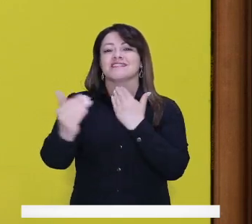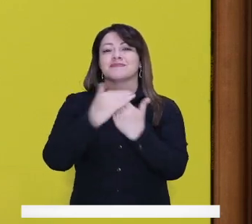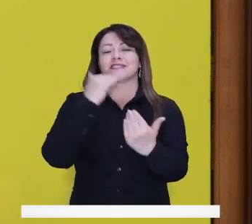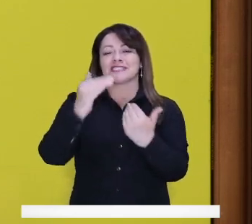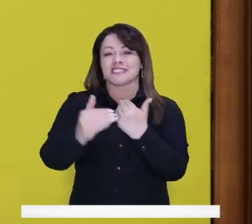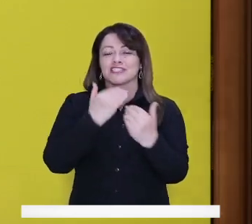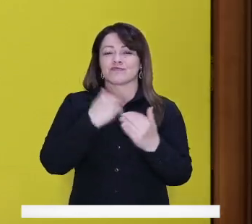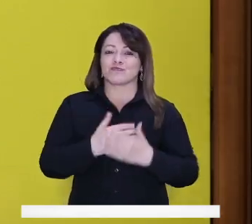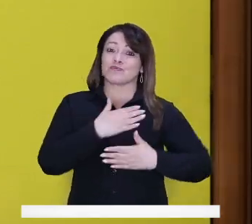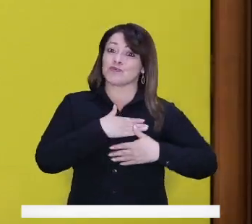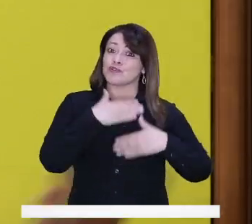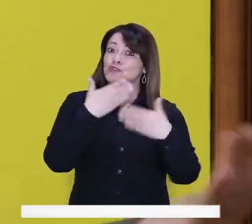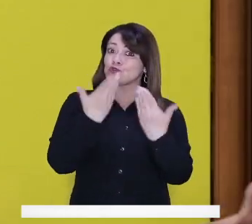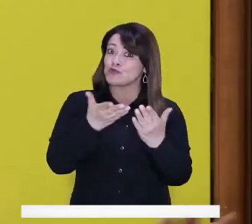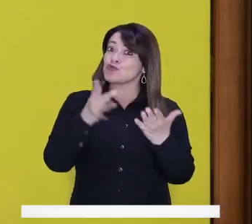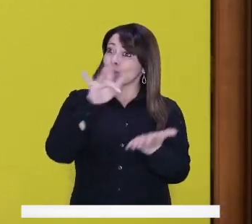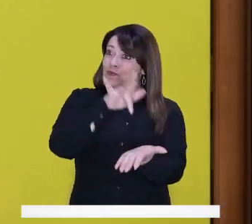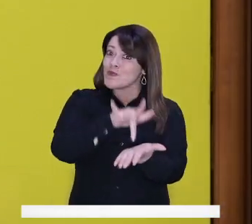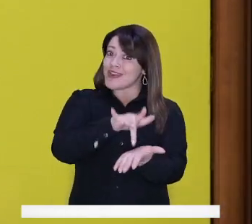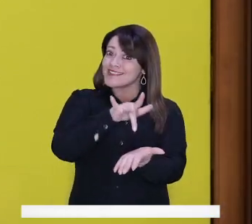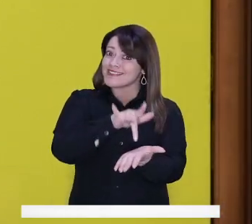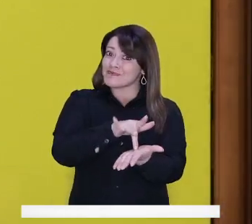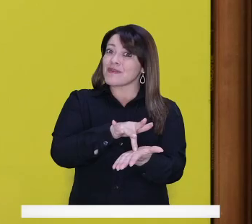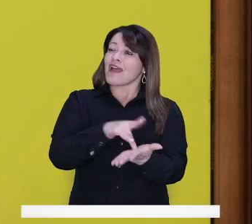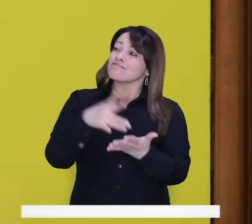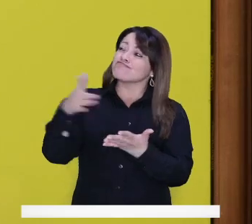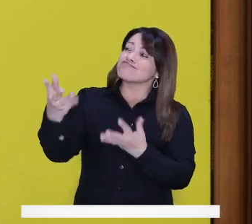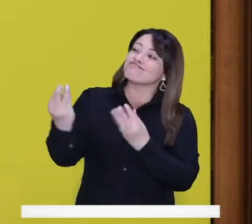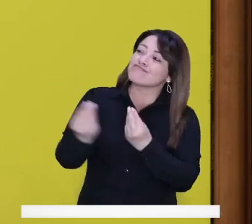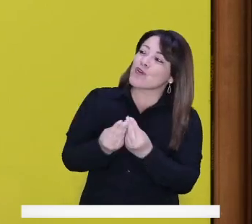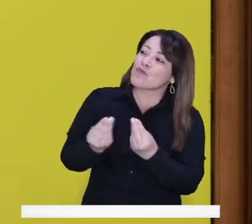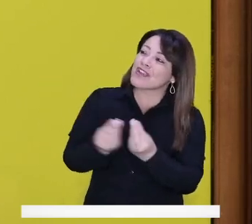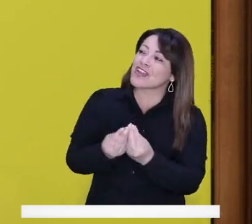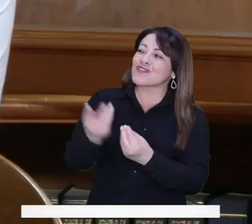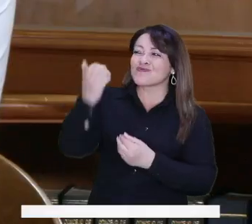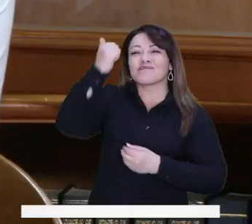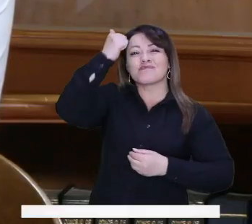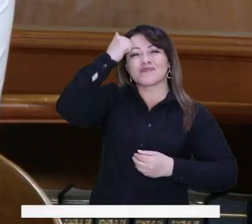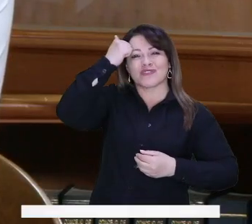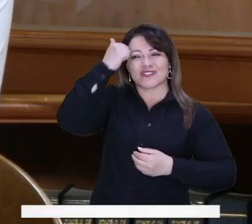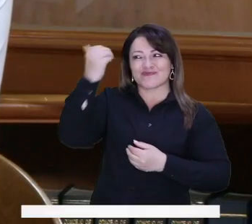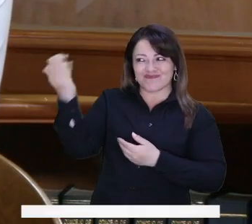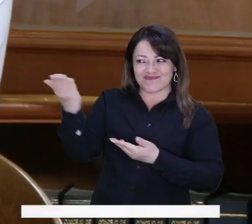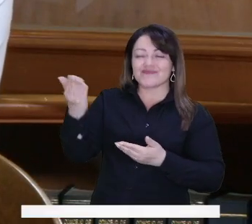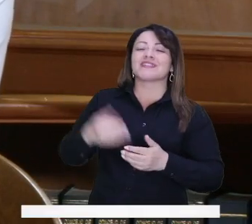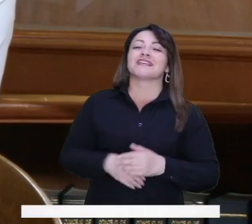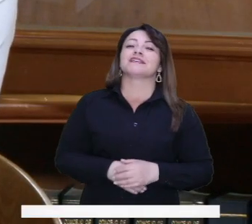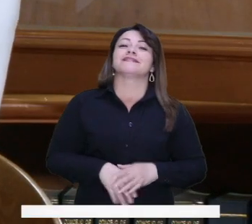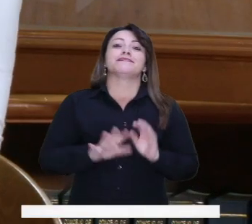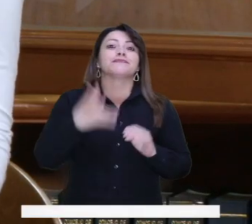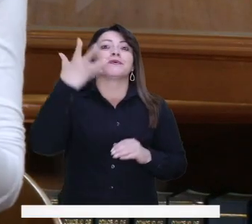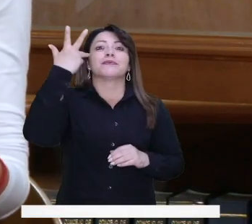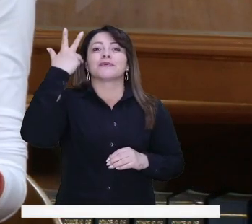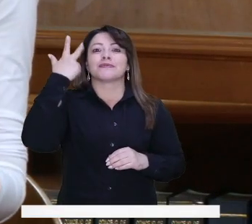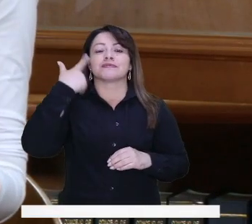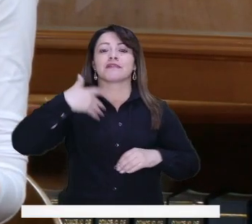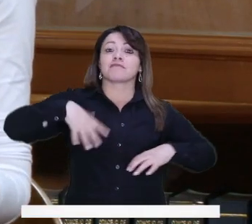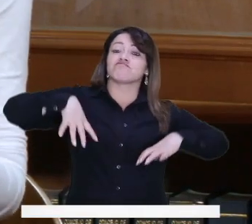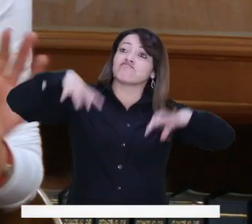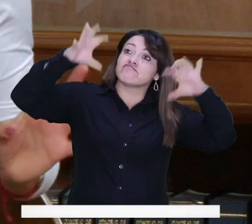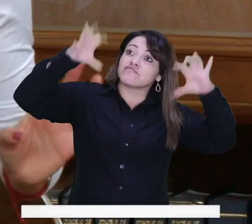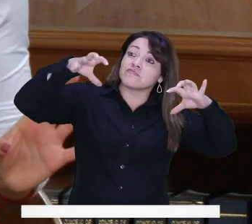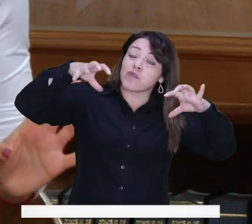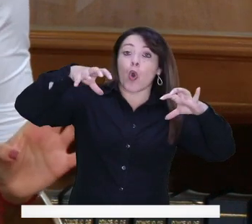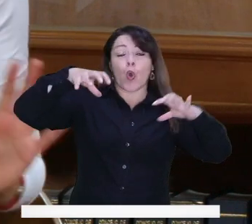por esta invitación. Es un placer estar con el profesor Cuesta. Ya día a día nos hemos venido afrontando